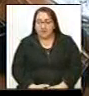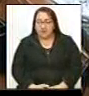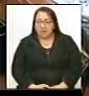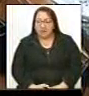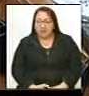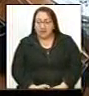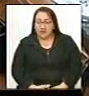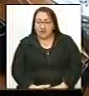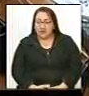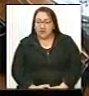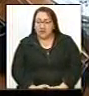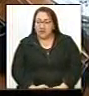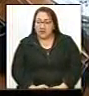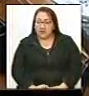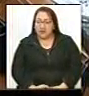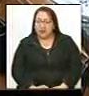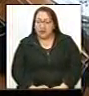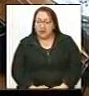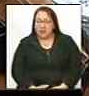Veamos. Hola, buen día.